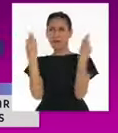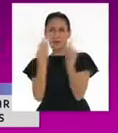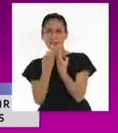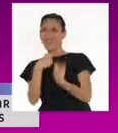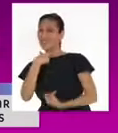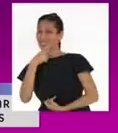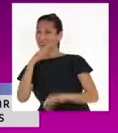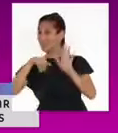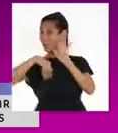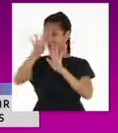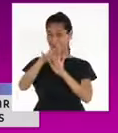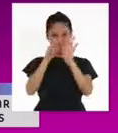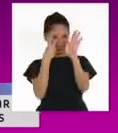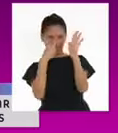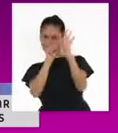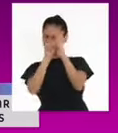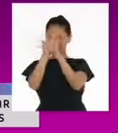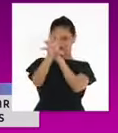una película.